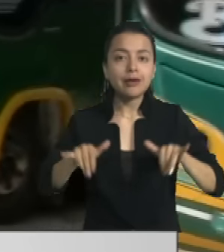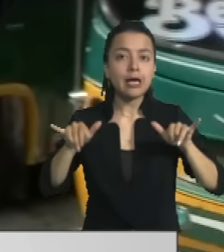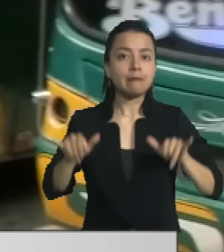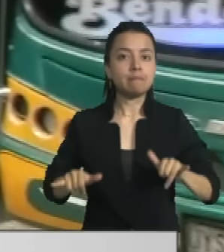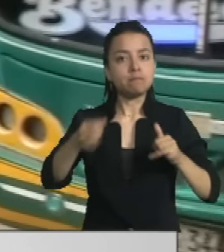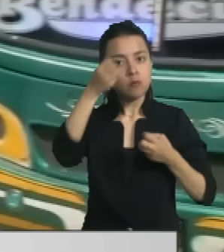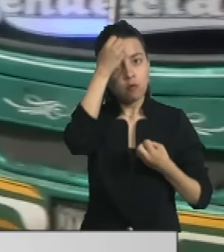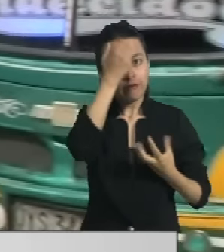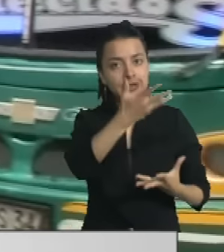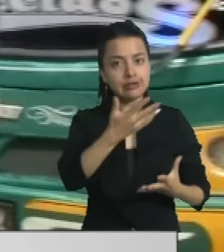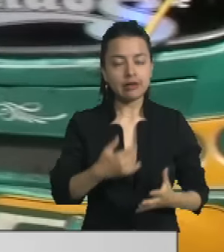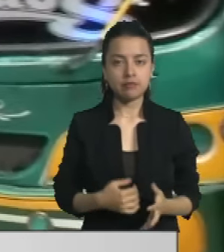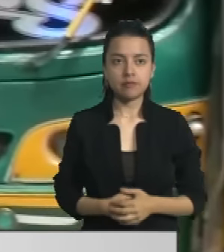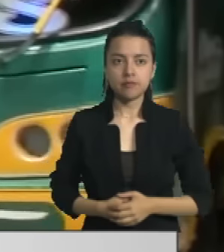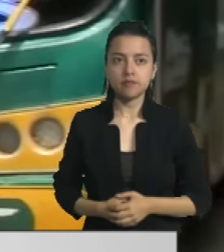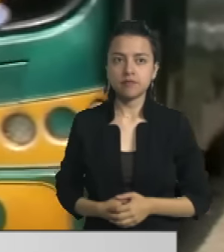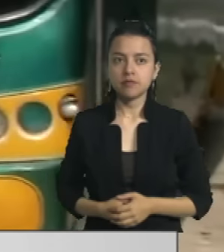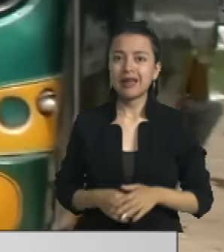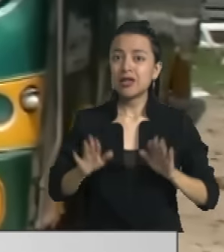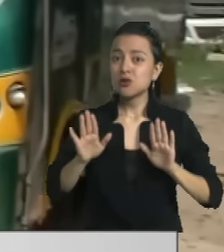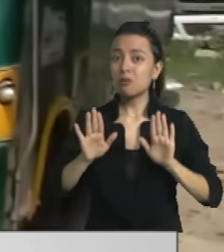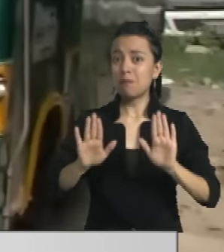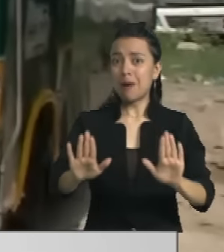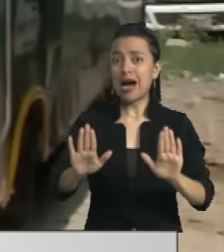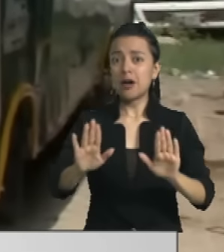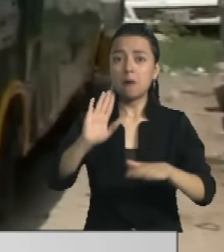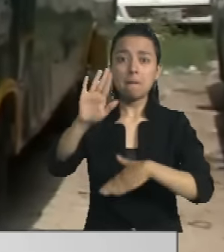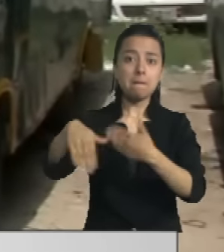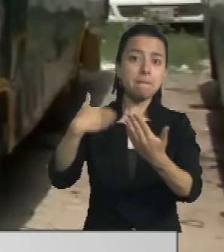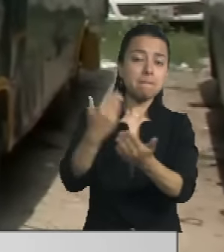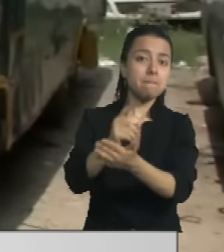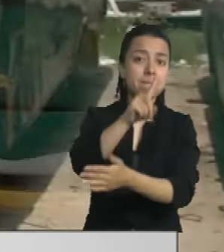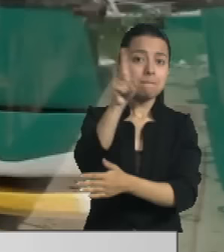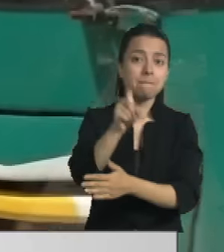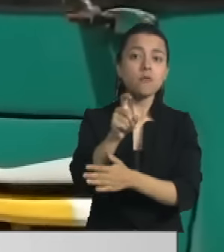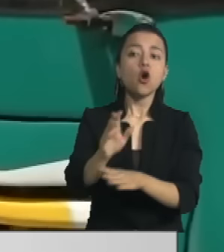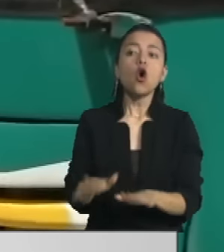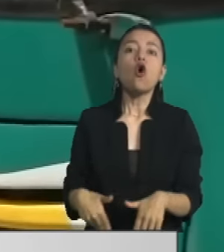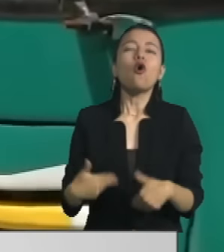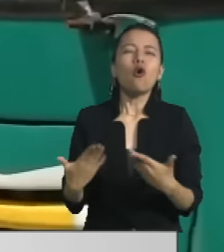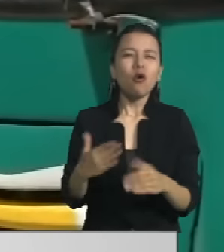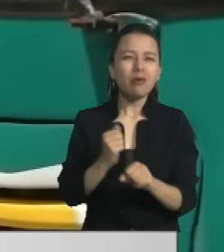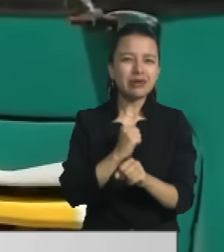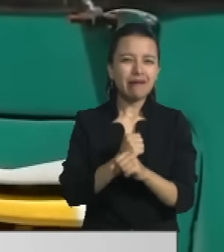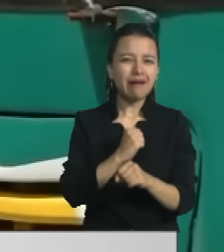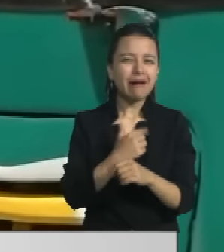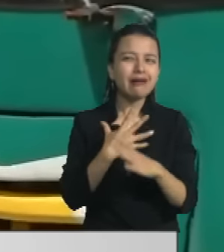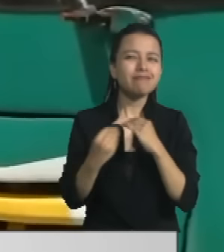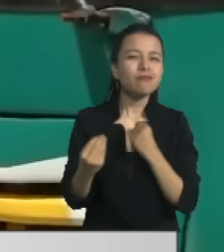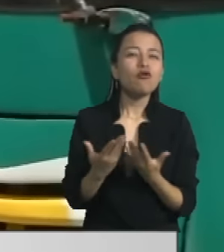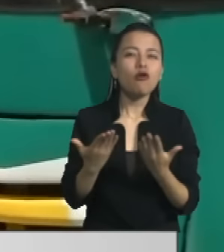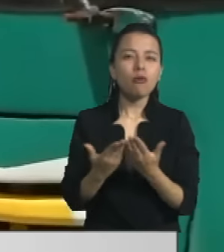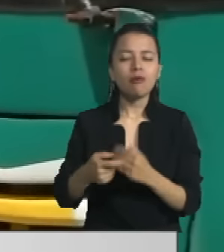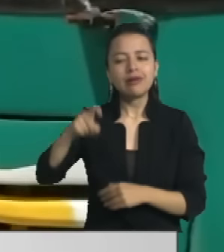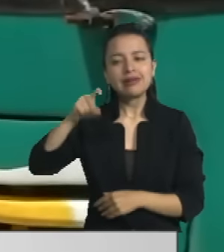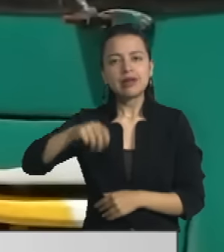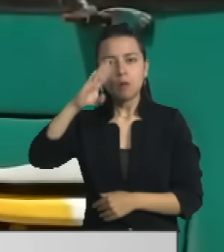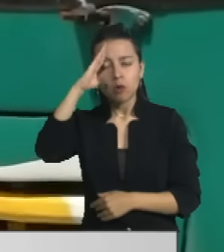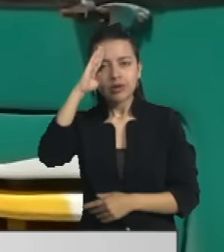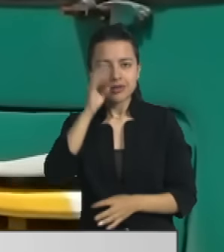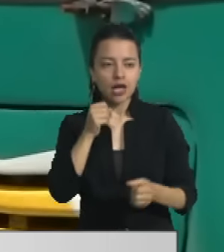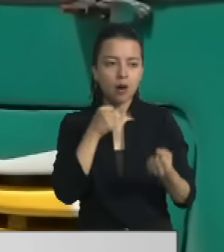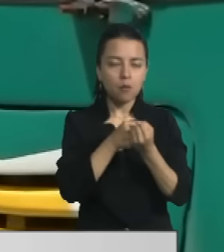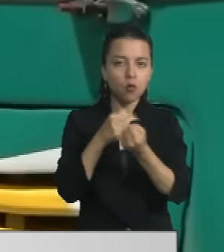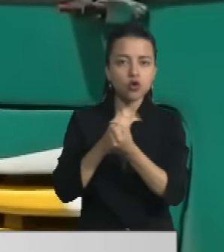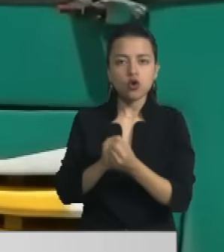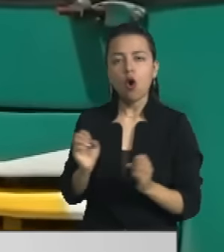últimas horas sostienen que este paro es indefinido hasta tanto no haya una protección permanente de la Policía Nacional y del